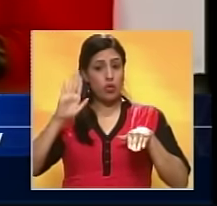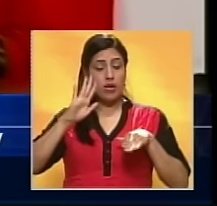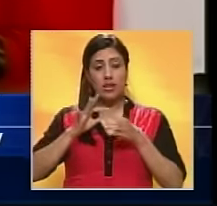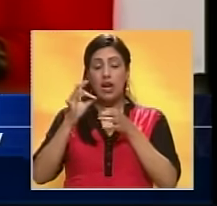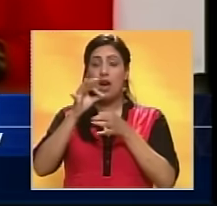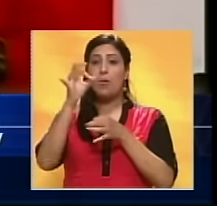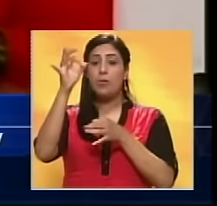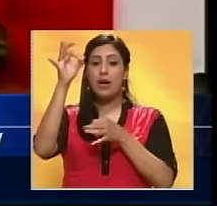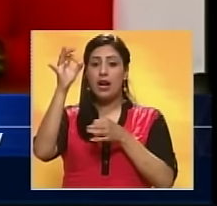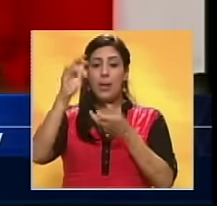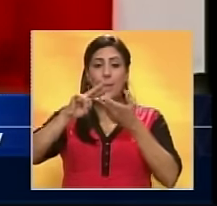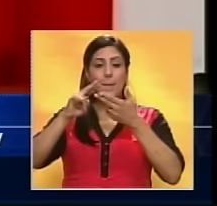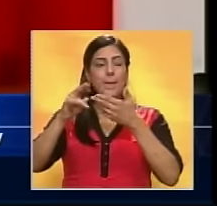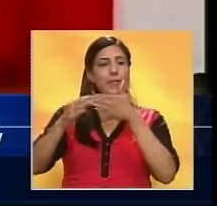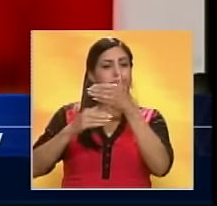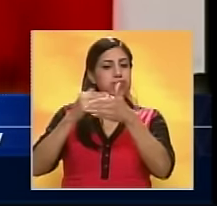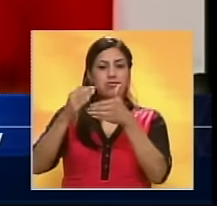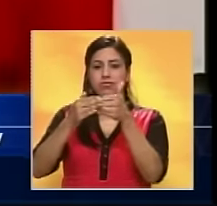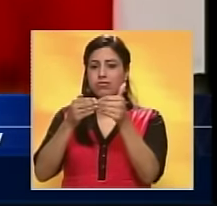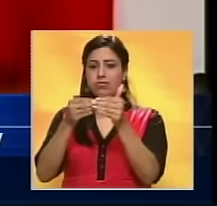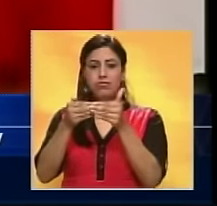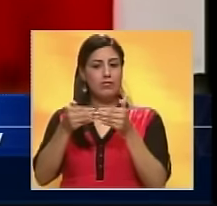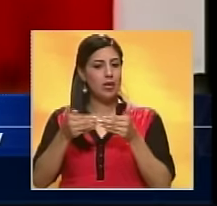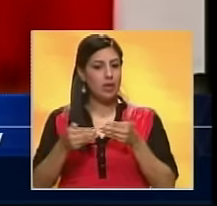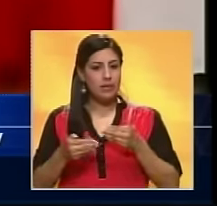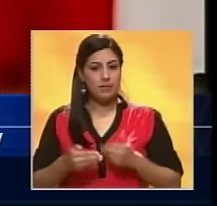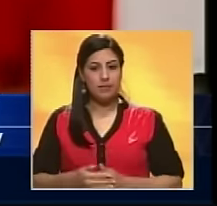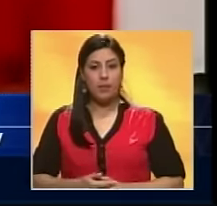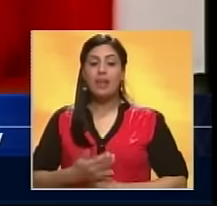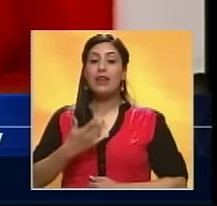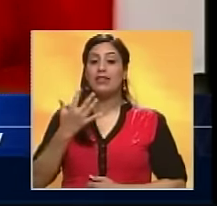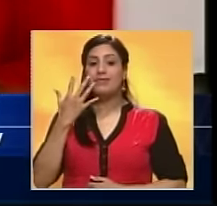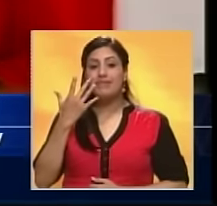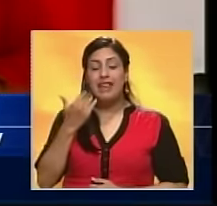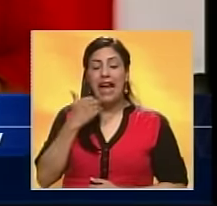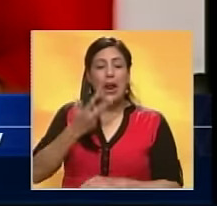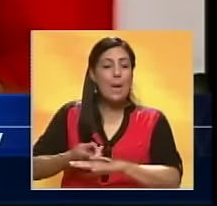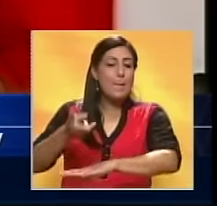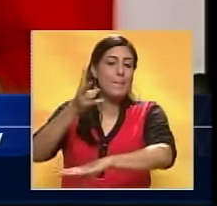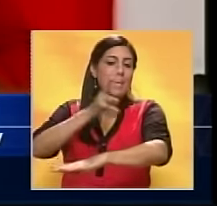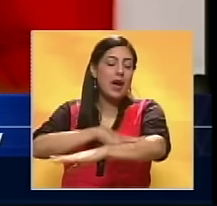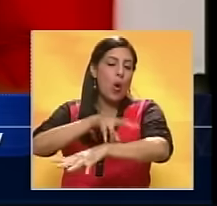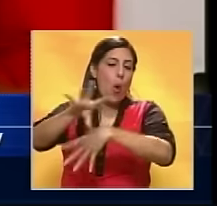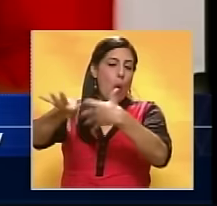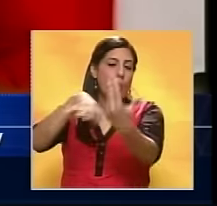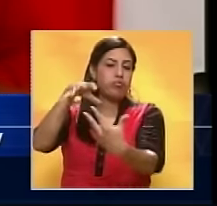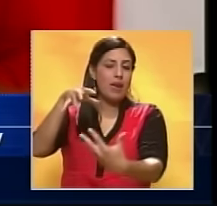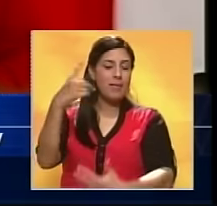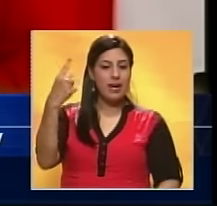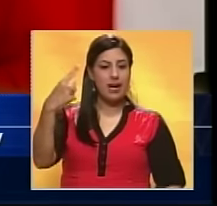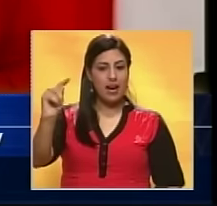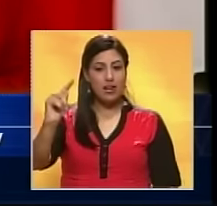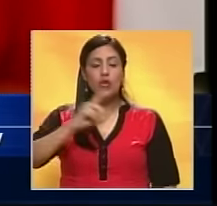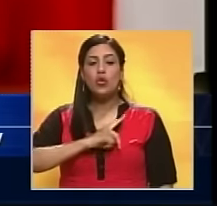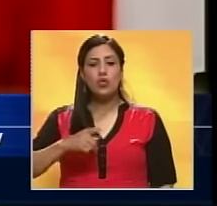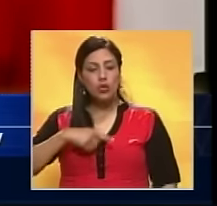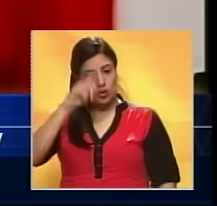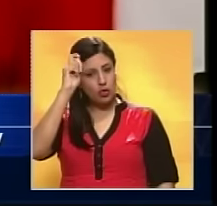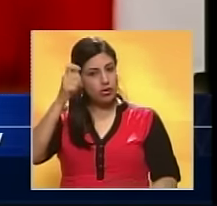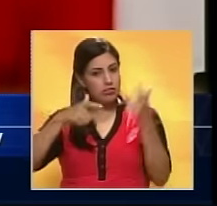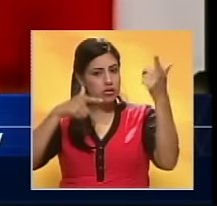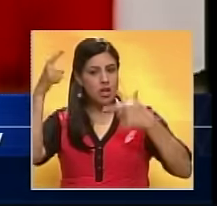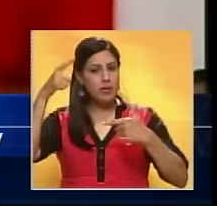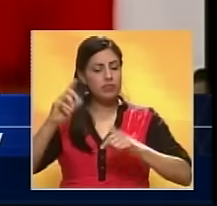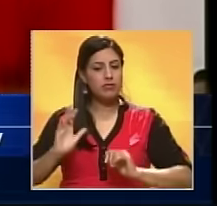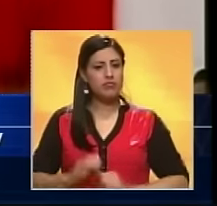alma, pase lo que pase, y en la peor circunstancia que pueda haber, le seremos leales al comandante